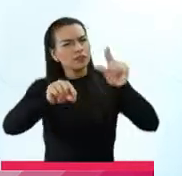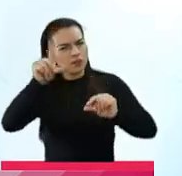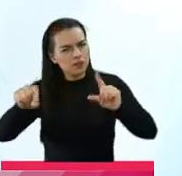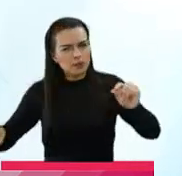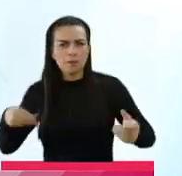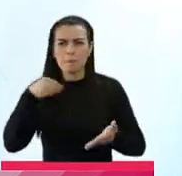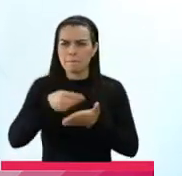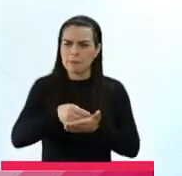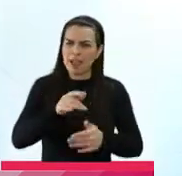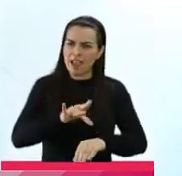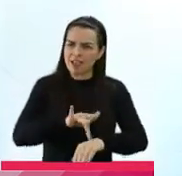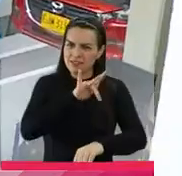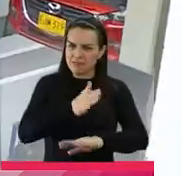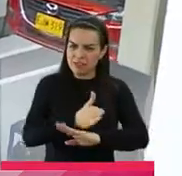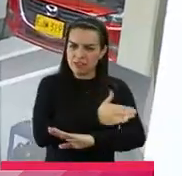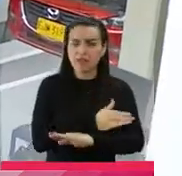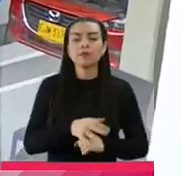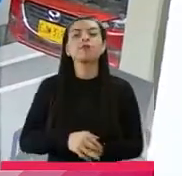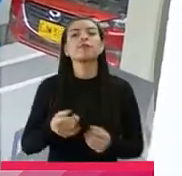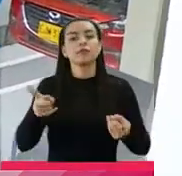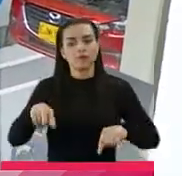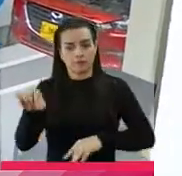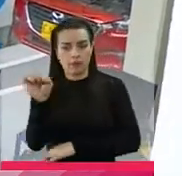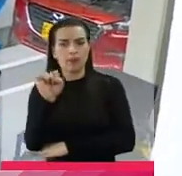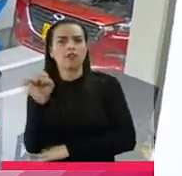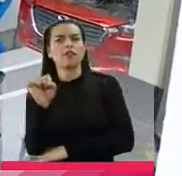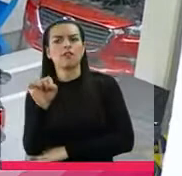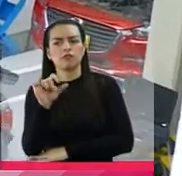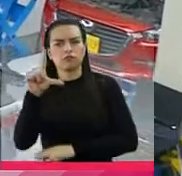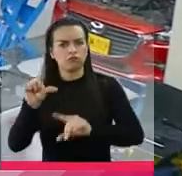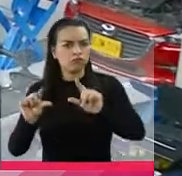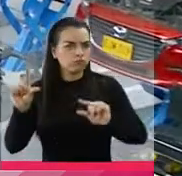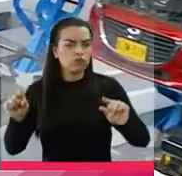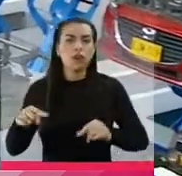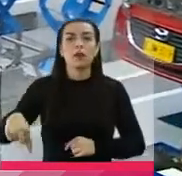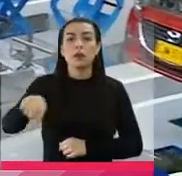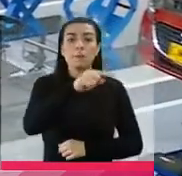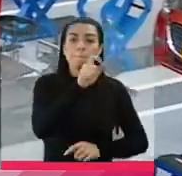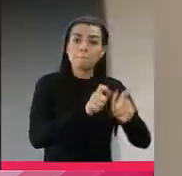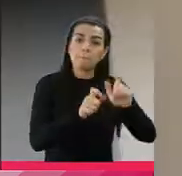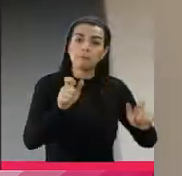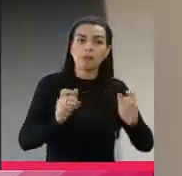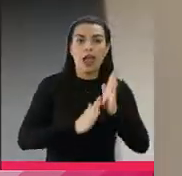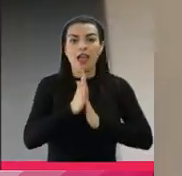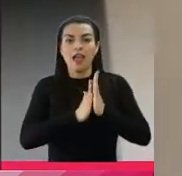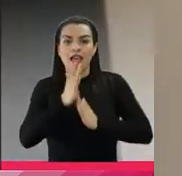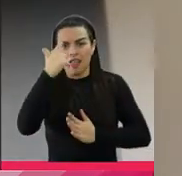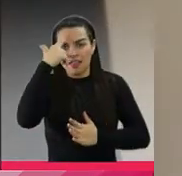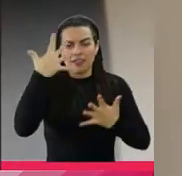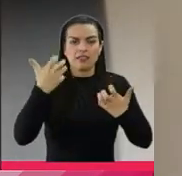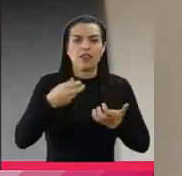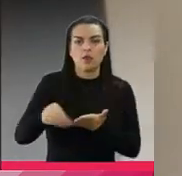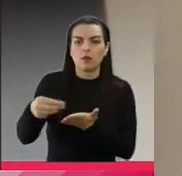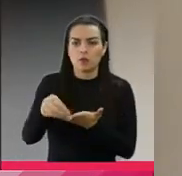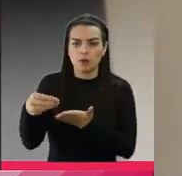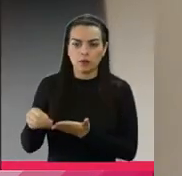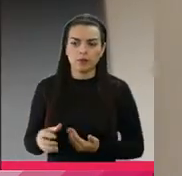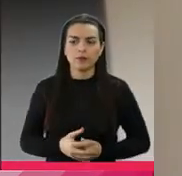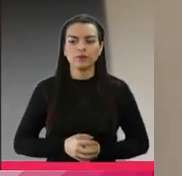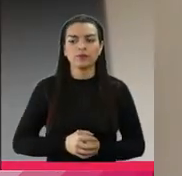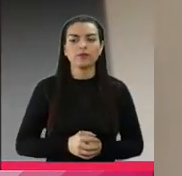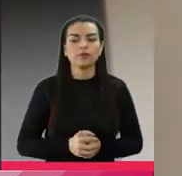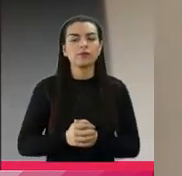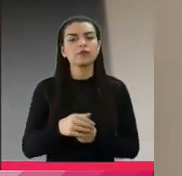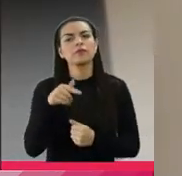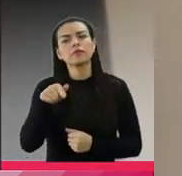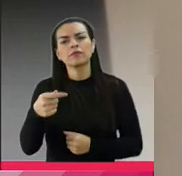precio. Debido al crecimiento de la demanda, los colombianos se animaron a comprar carro en esta época. Buena parte de la caída de los precios tiene que ver